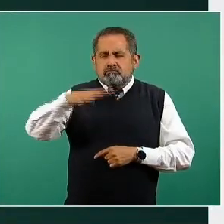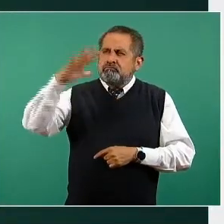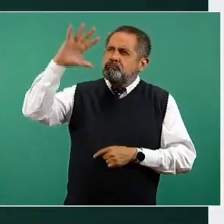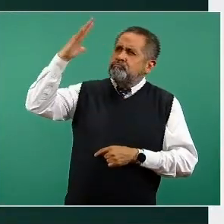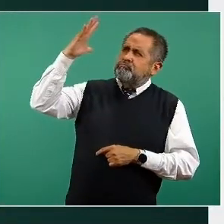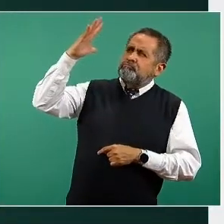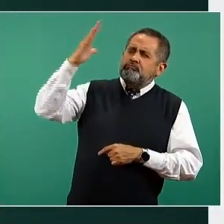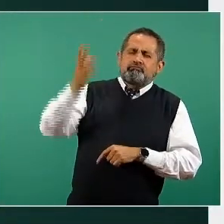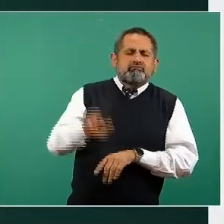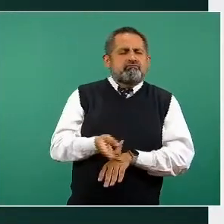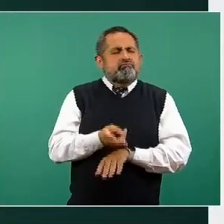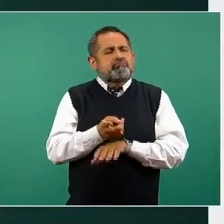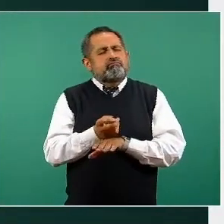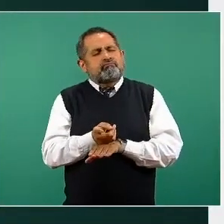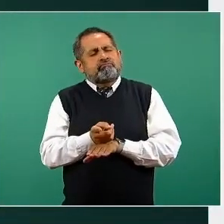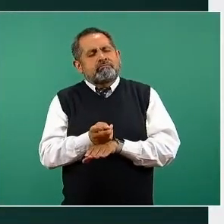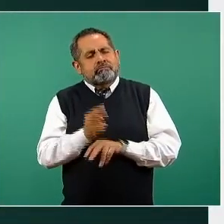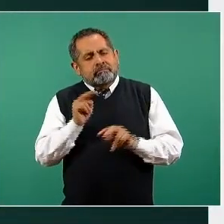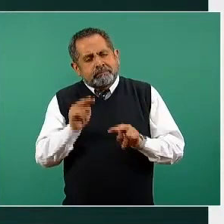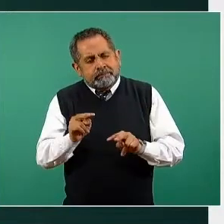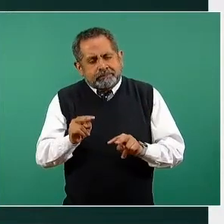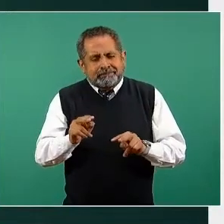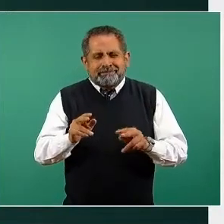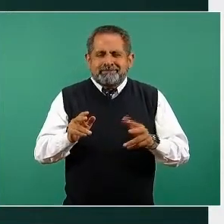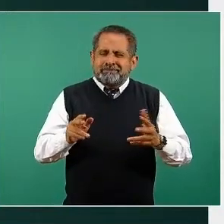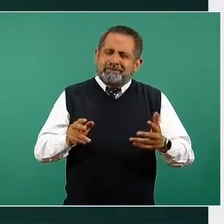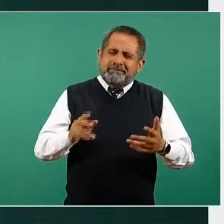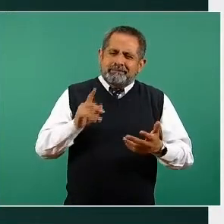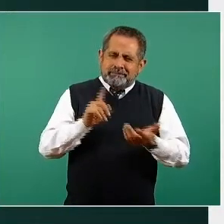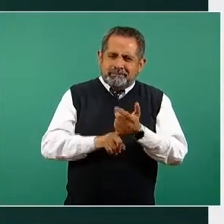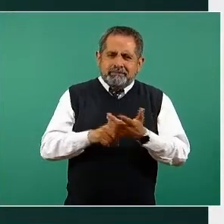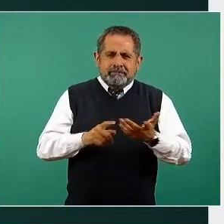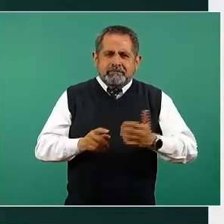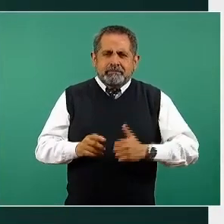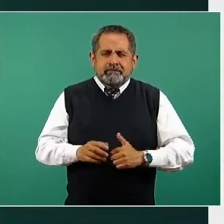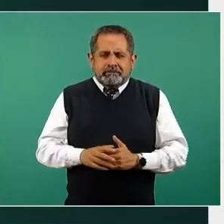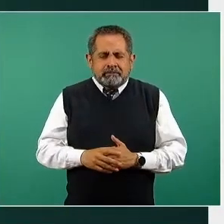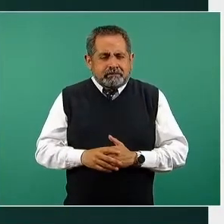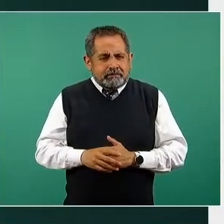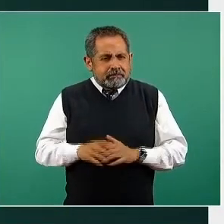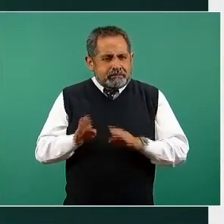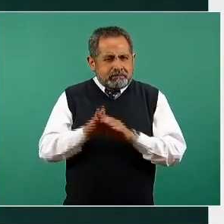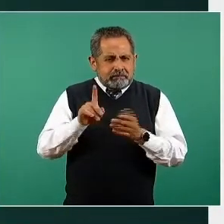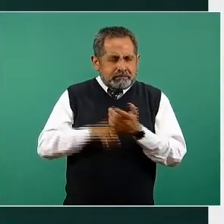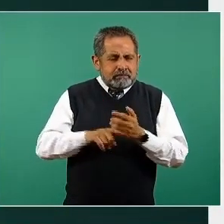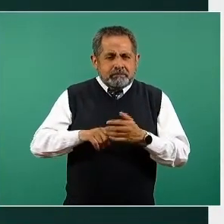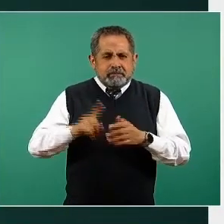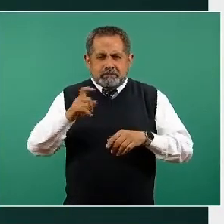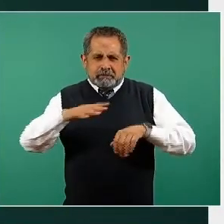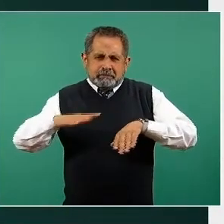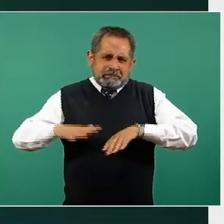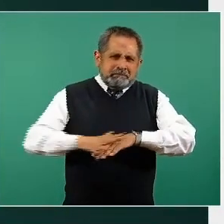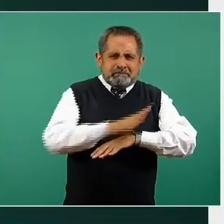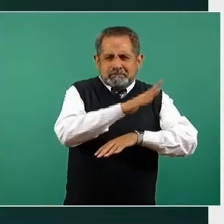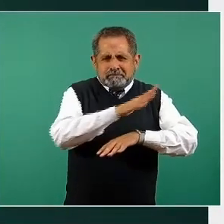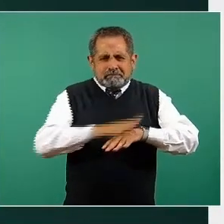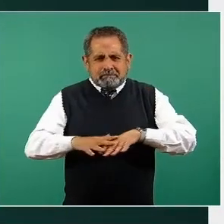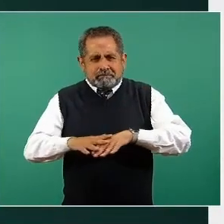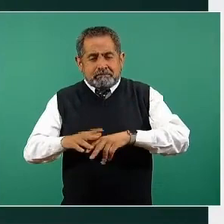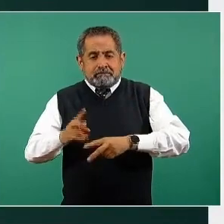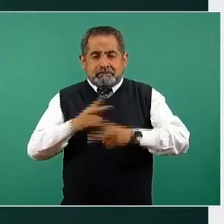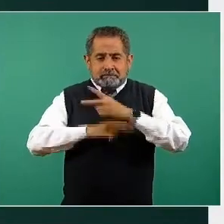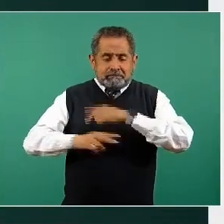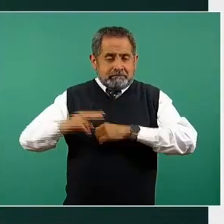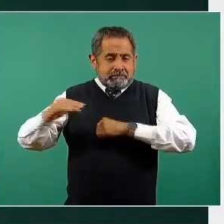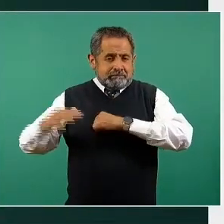nos enfrentamos a un riesgo de que tan movido se encuentre el mar, nos pegue una ola y esta ola